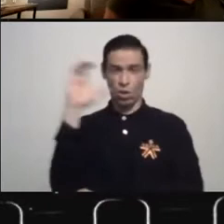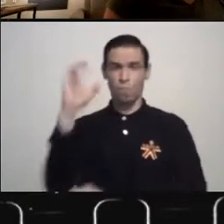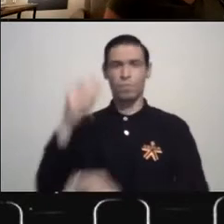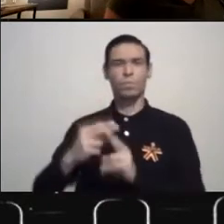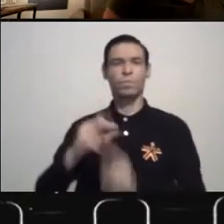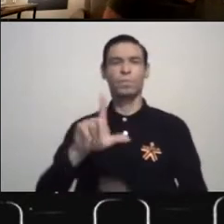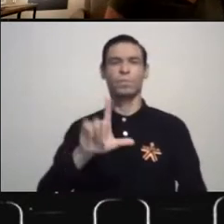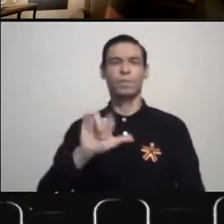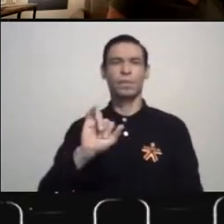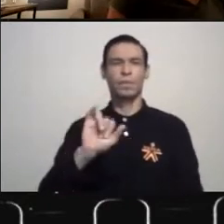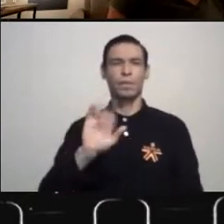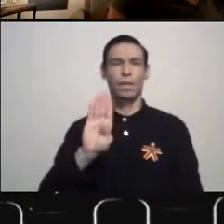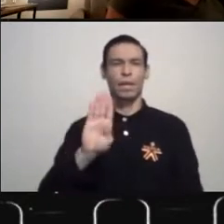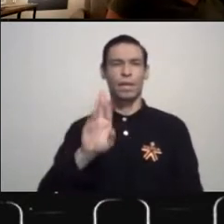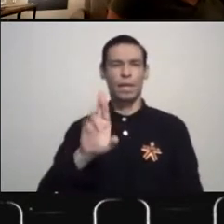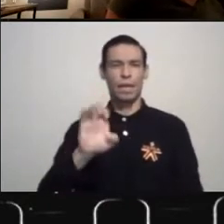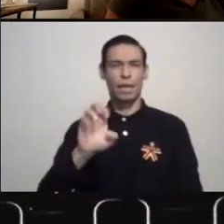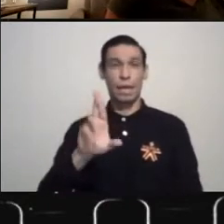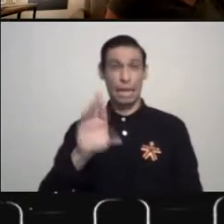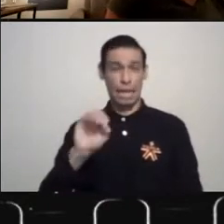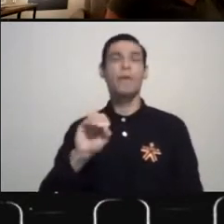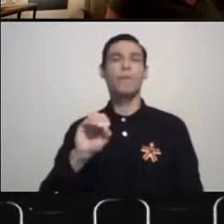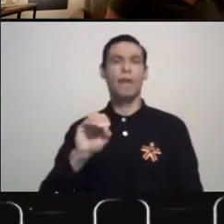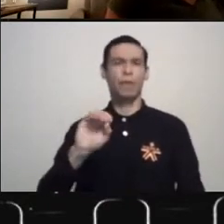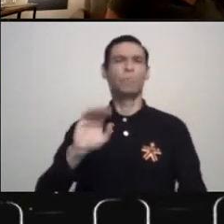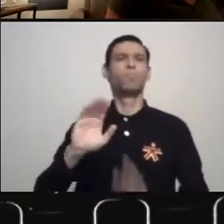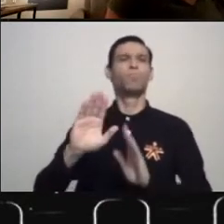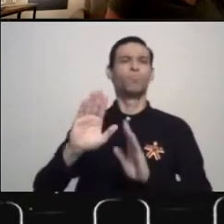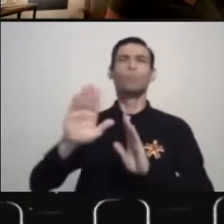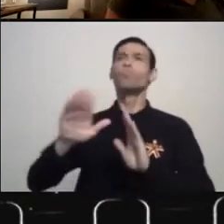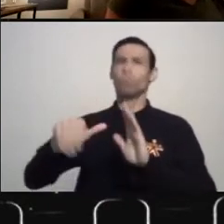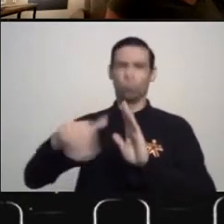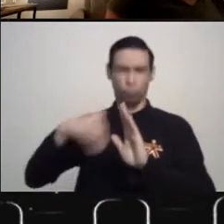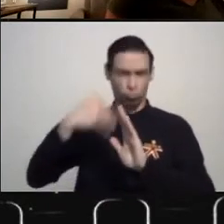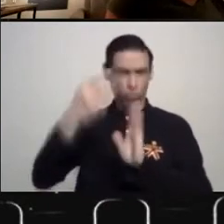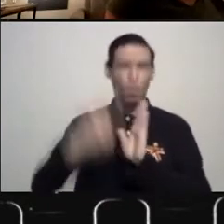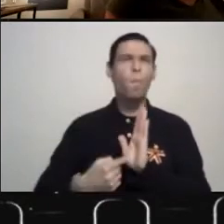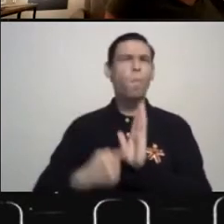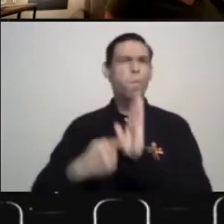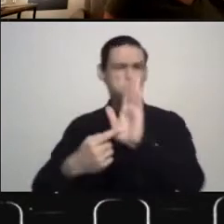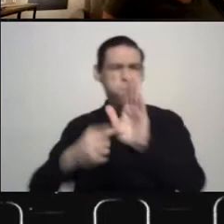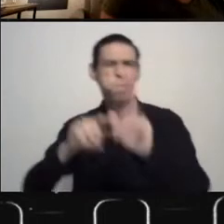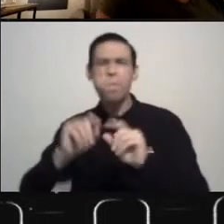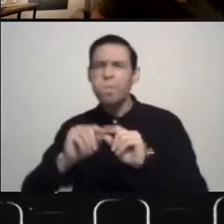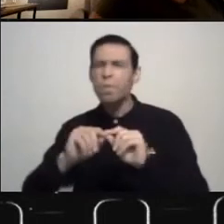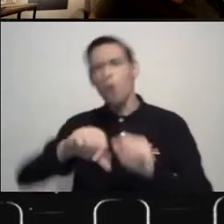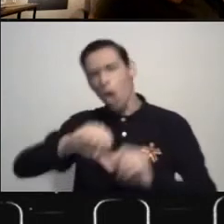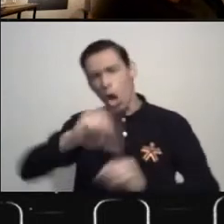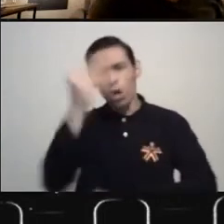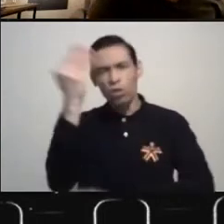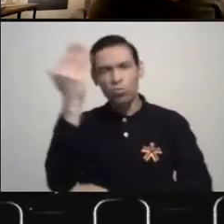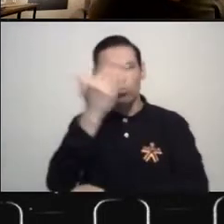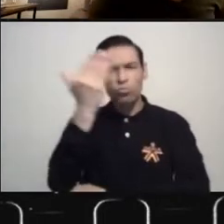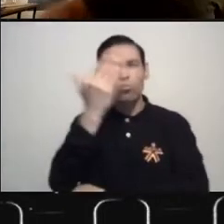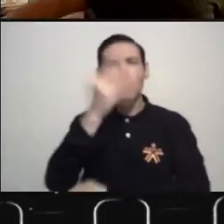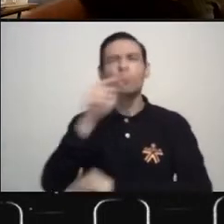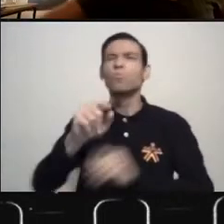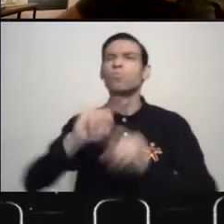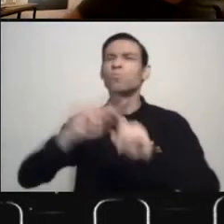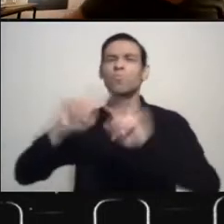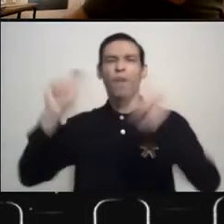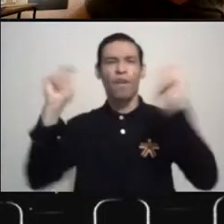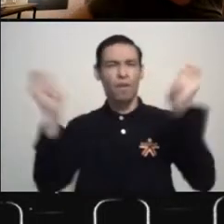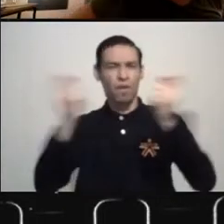llamó La Serie Negra que estuvo en In Vitro, que estuvo festivaleando, que le fue muy bien, de cine negro. Pero yo